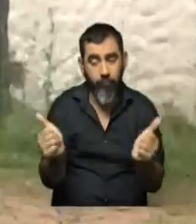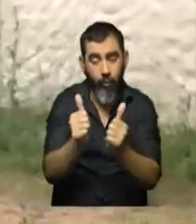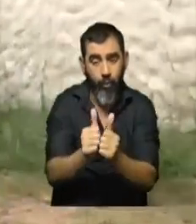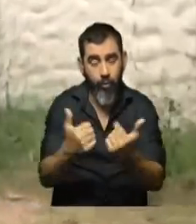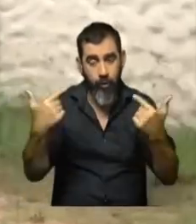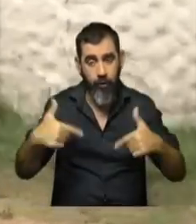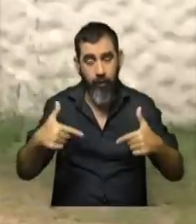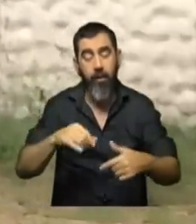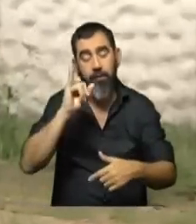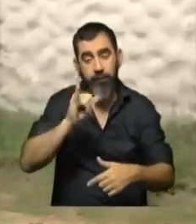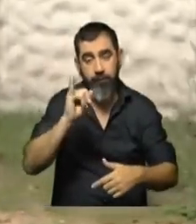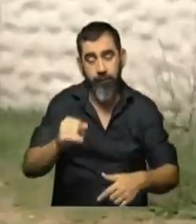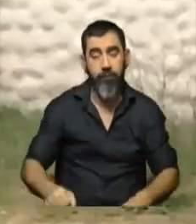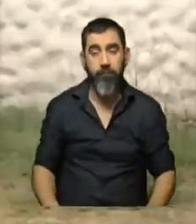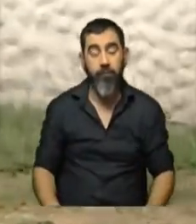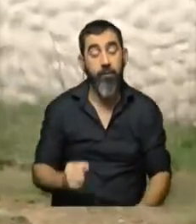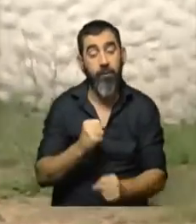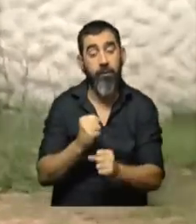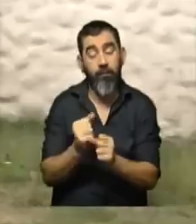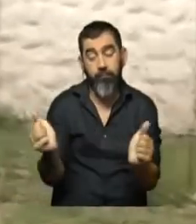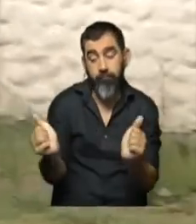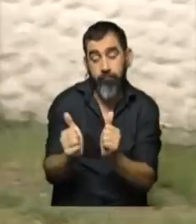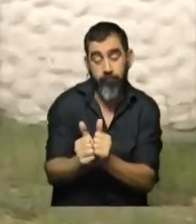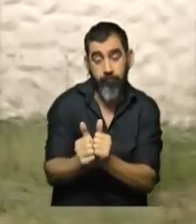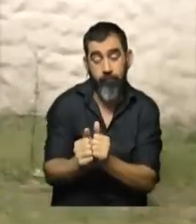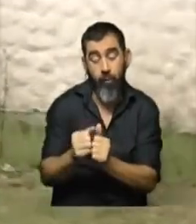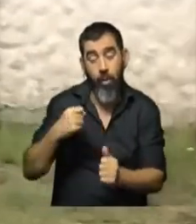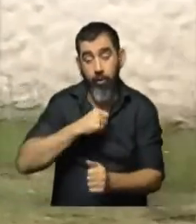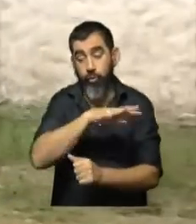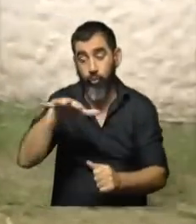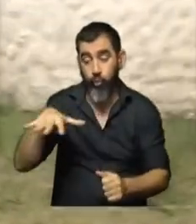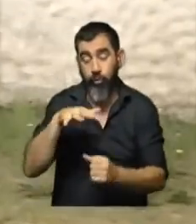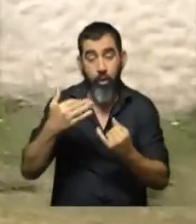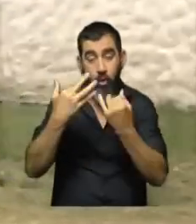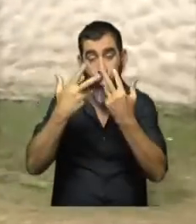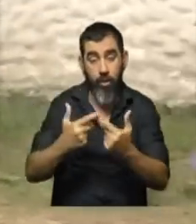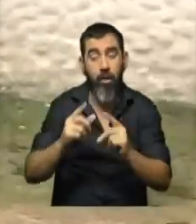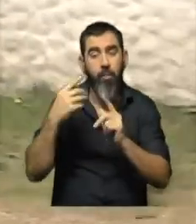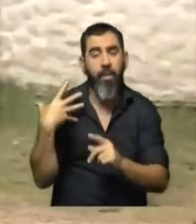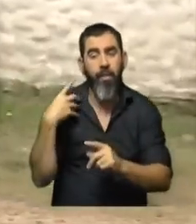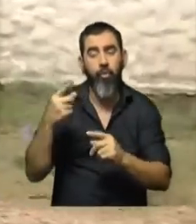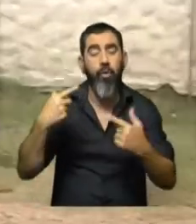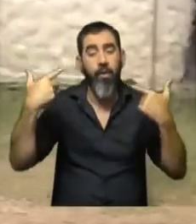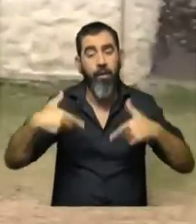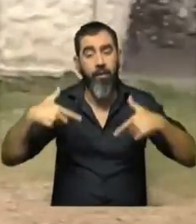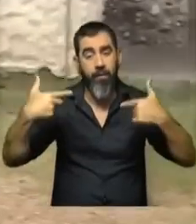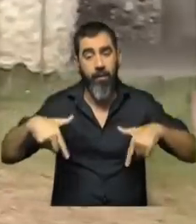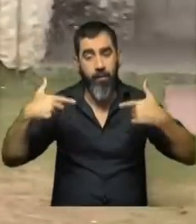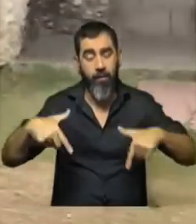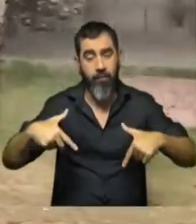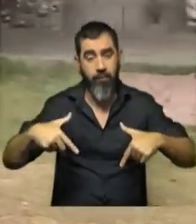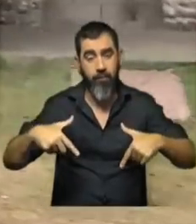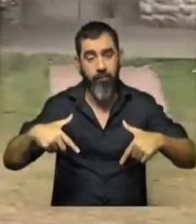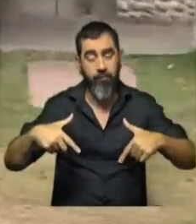ellos. Exacto. Es una tarea en conjunto con la sociedad civil organizada y con varias direcciones de la Intendencia